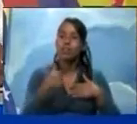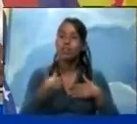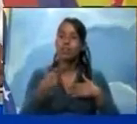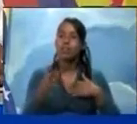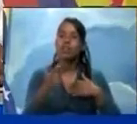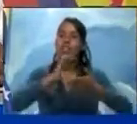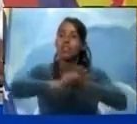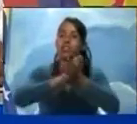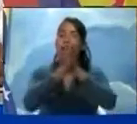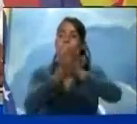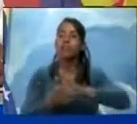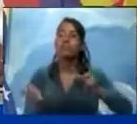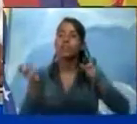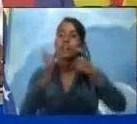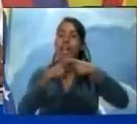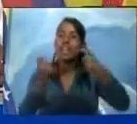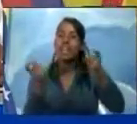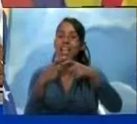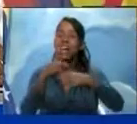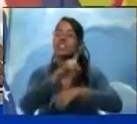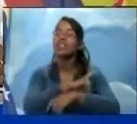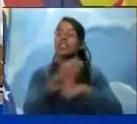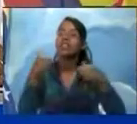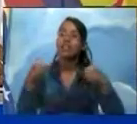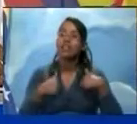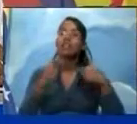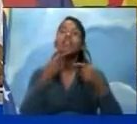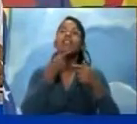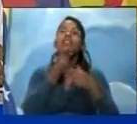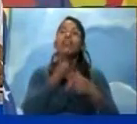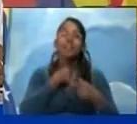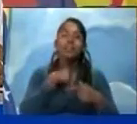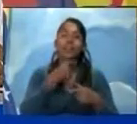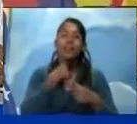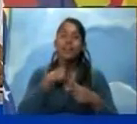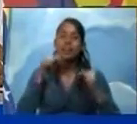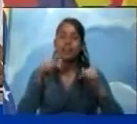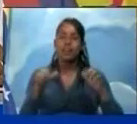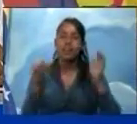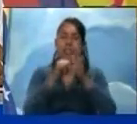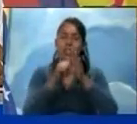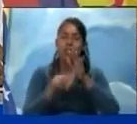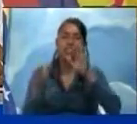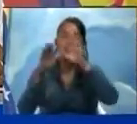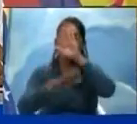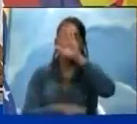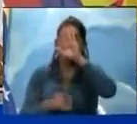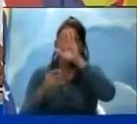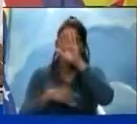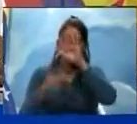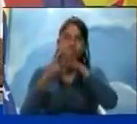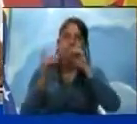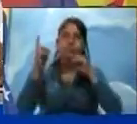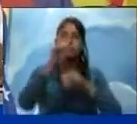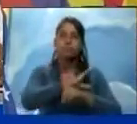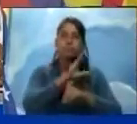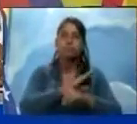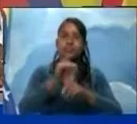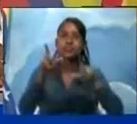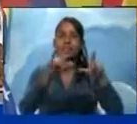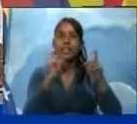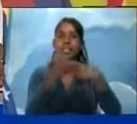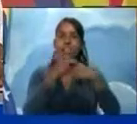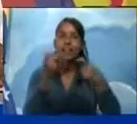me desapareció el cáncer de este santo lugar, aquí donde yo me estoy tocando, se le desapareció